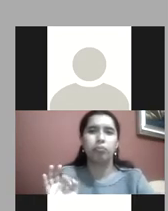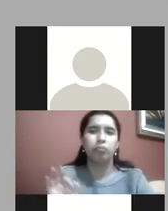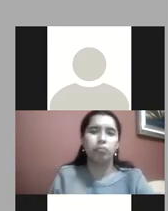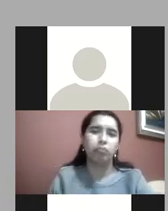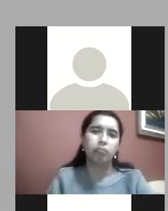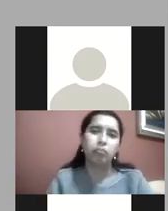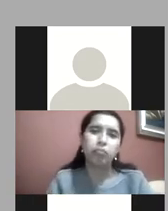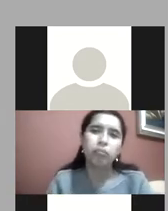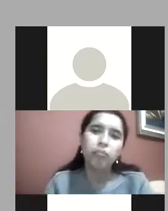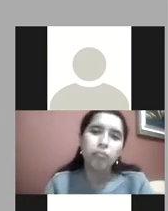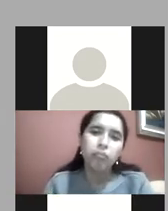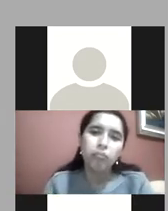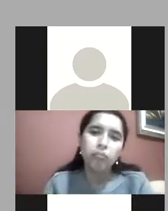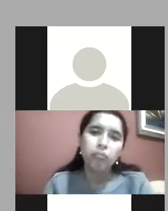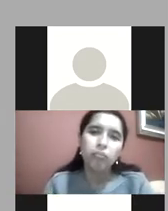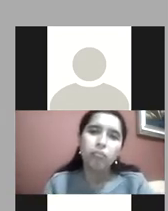Permítame.